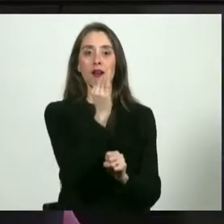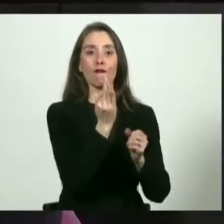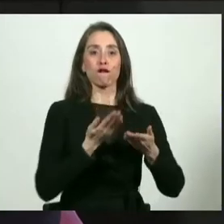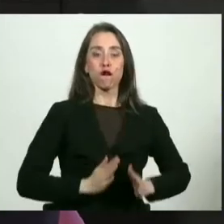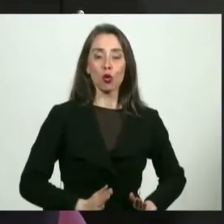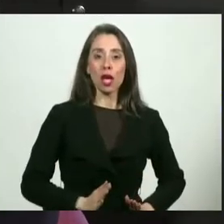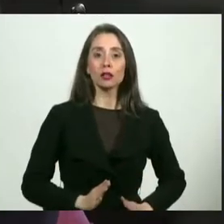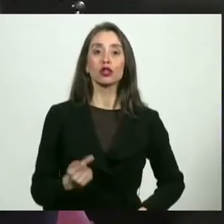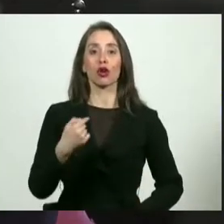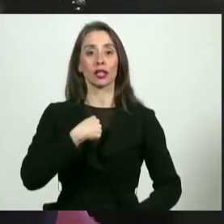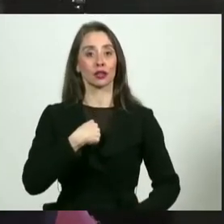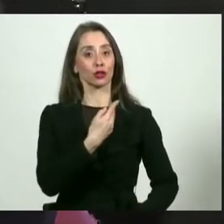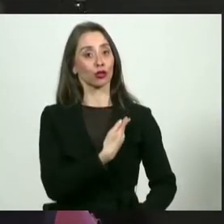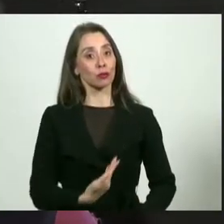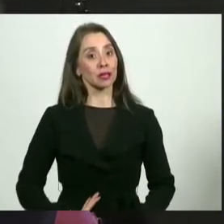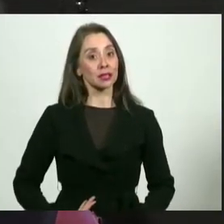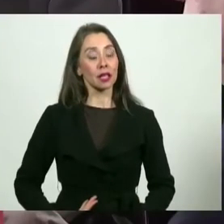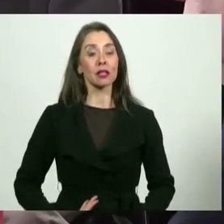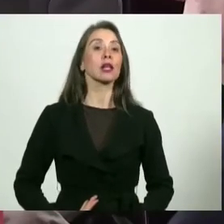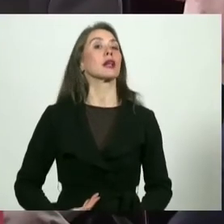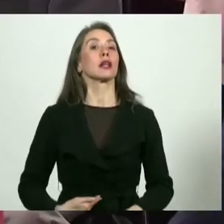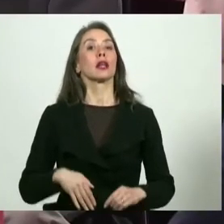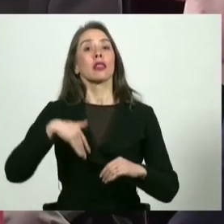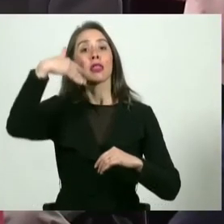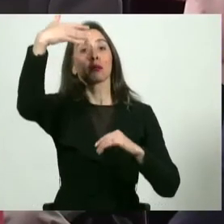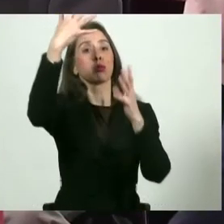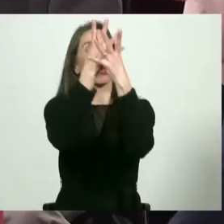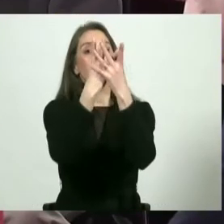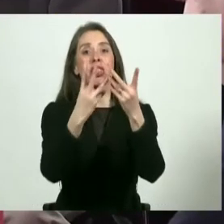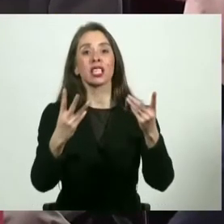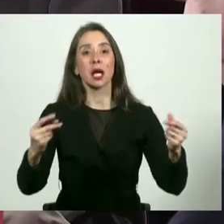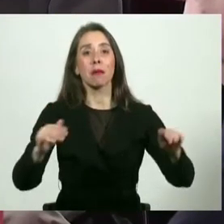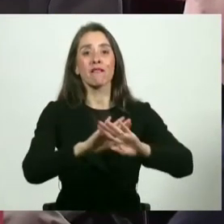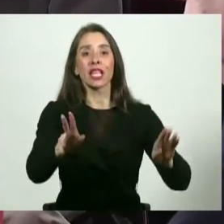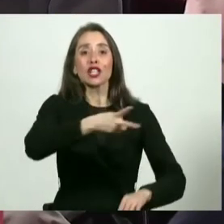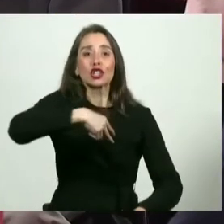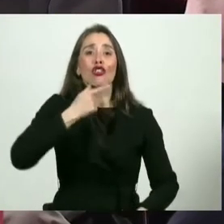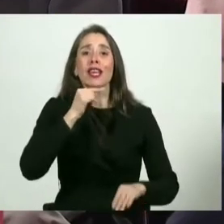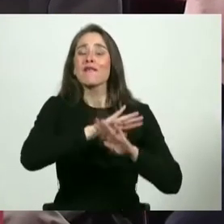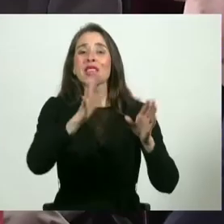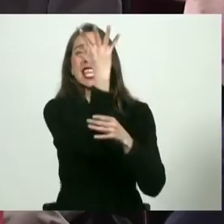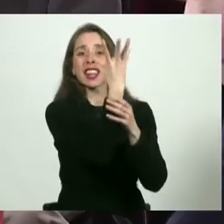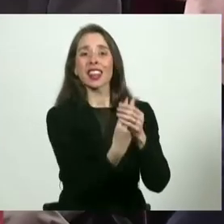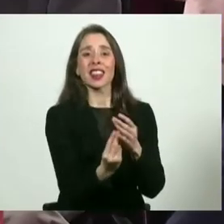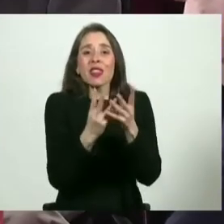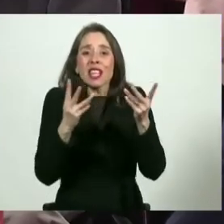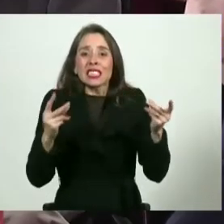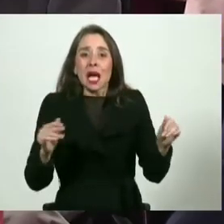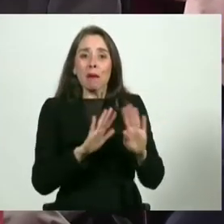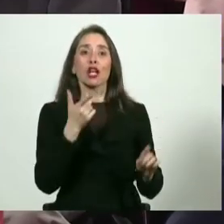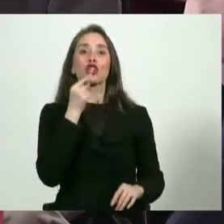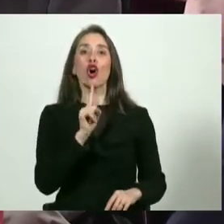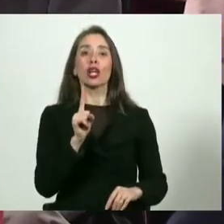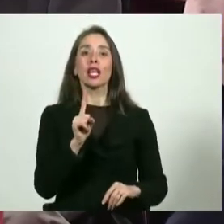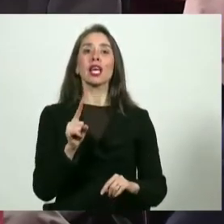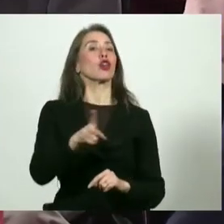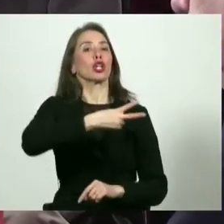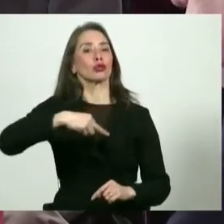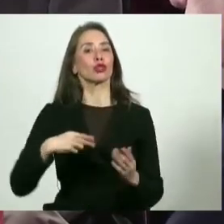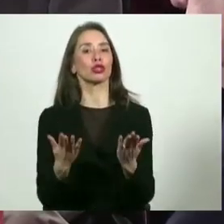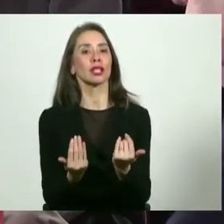le digo, de repente avanzamos un paso y como que retrocedemos dos y resistimos en no seguir retrocediendo. Entonces es